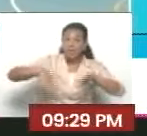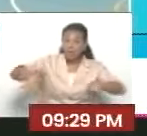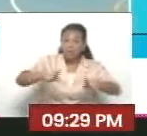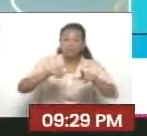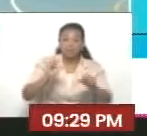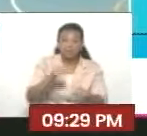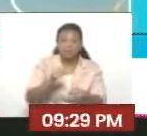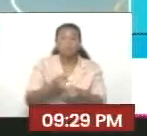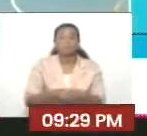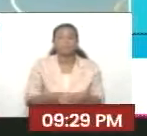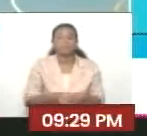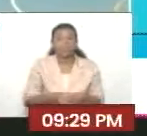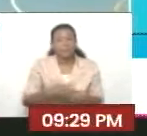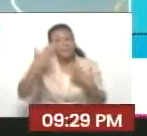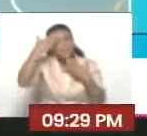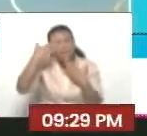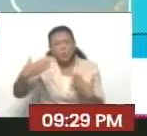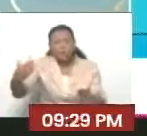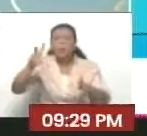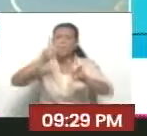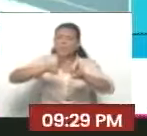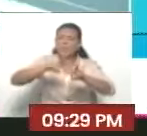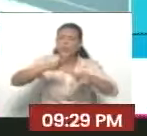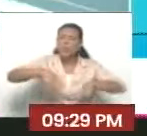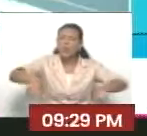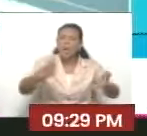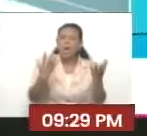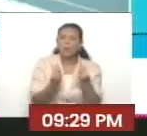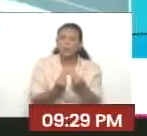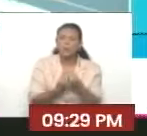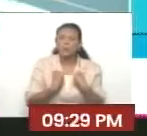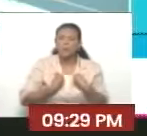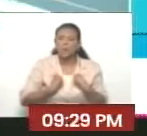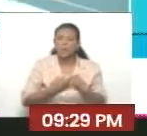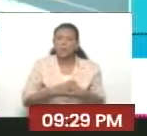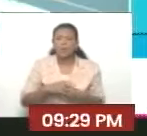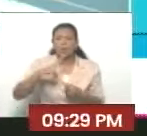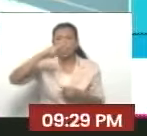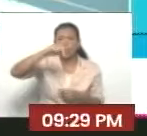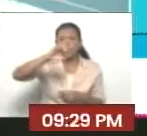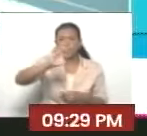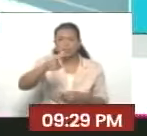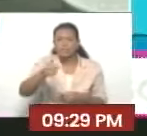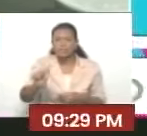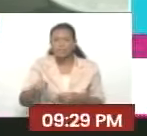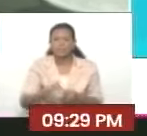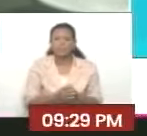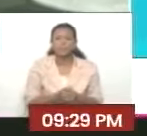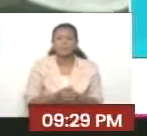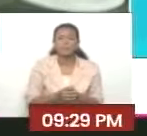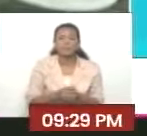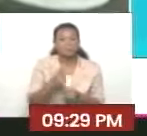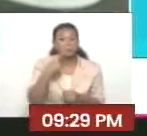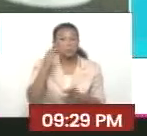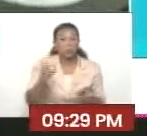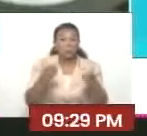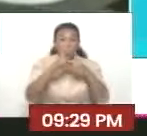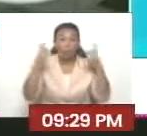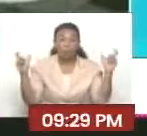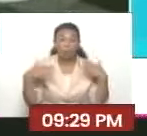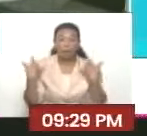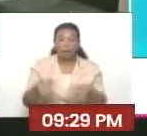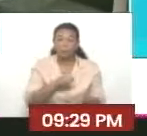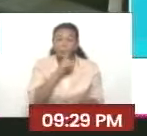Sí. Bueno, dale mi saludo. ¿Cómo que se llama el urbanismo? El urbanismo se llama Monseñor Oscar Arnulfo Romero. Naguará, tremendo nombre,